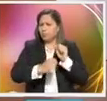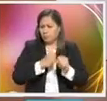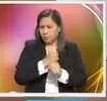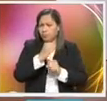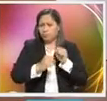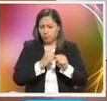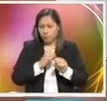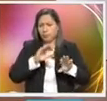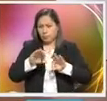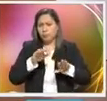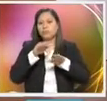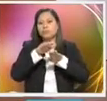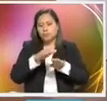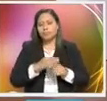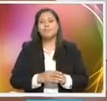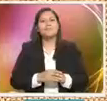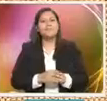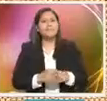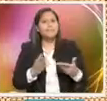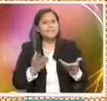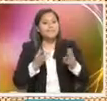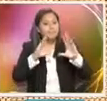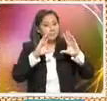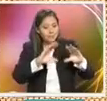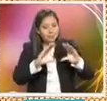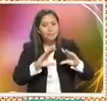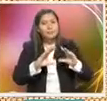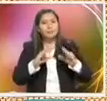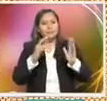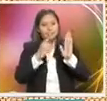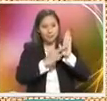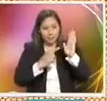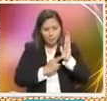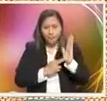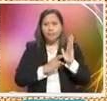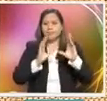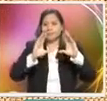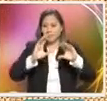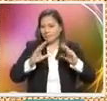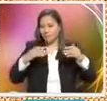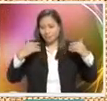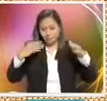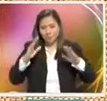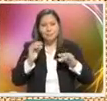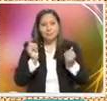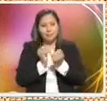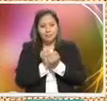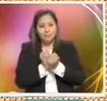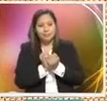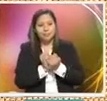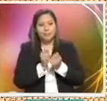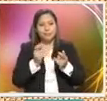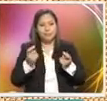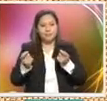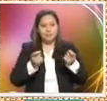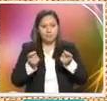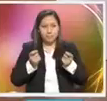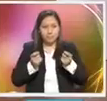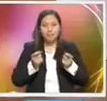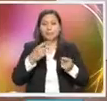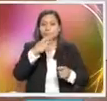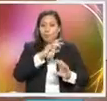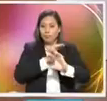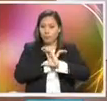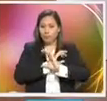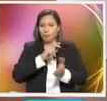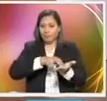trabajando en este tema. Muy bien. Donde les enseñan todas esas reglas, también a controlar su